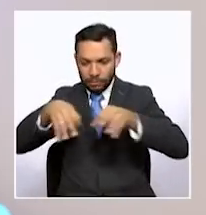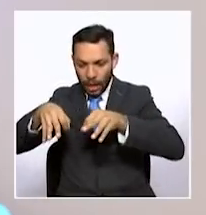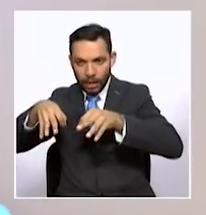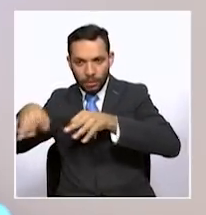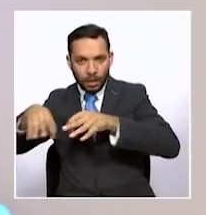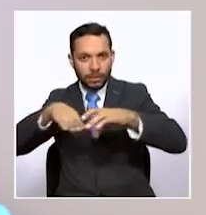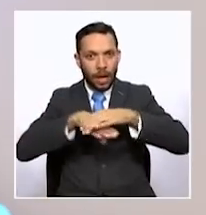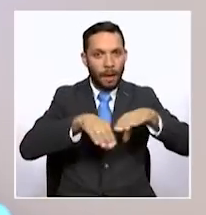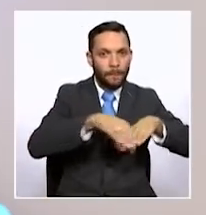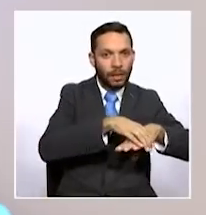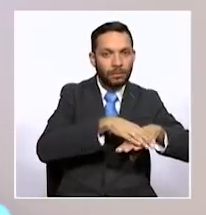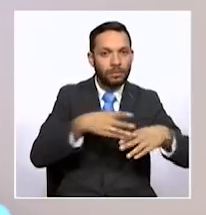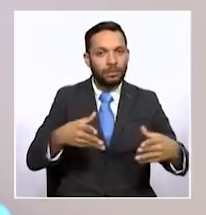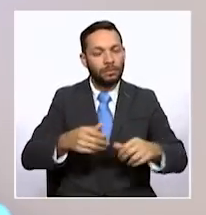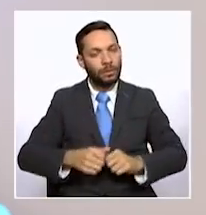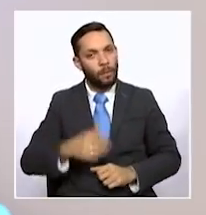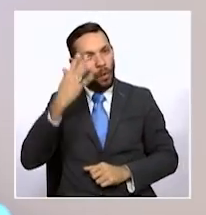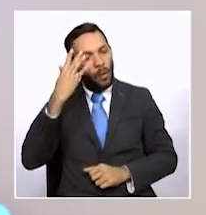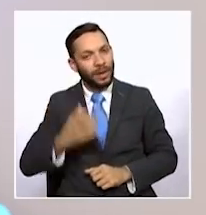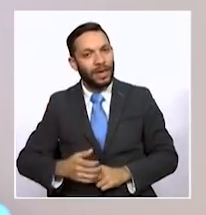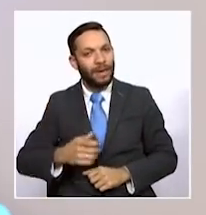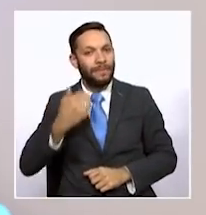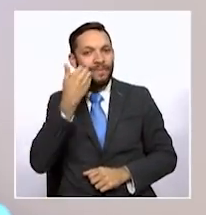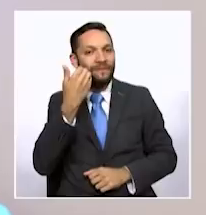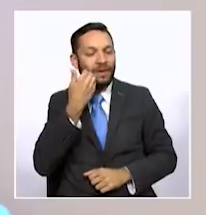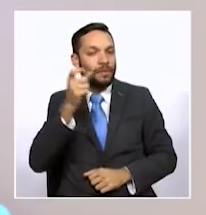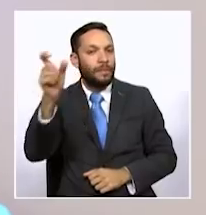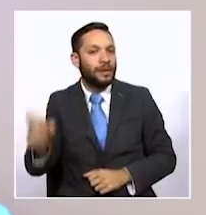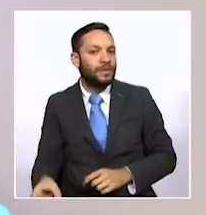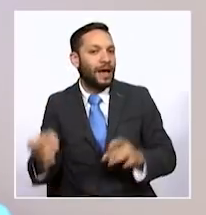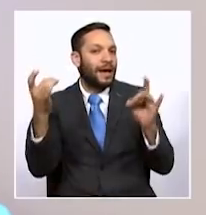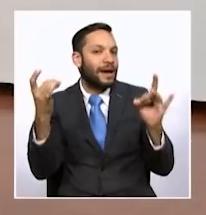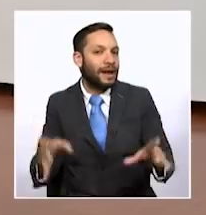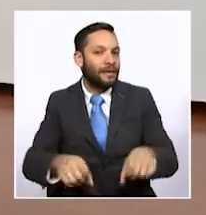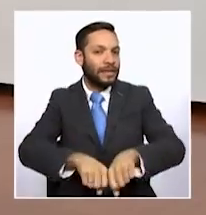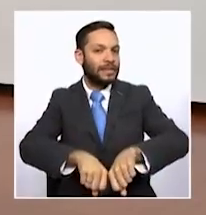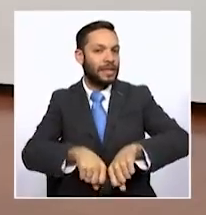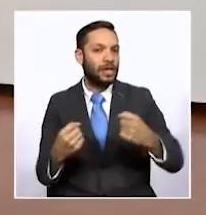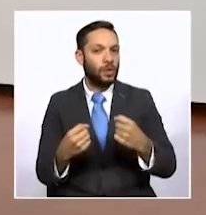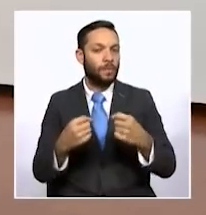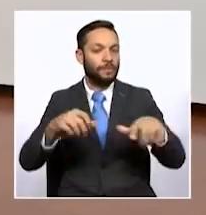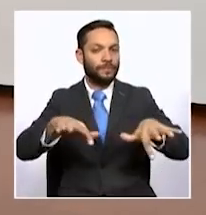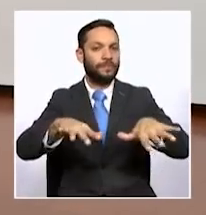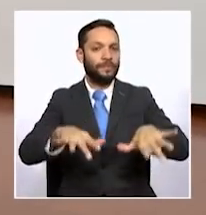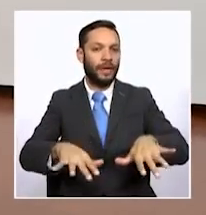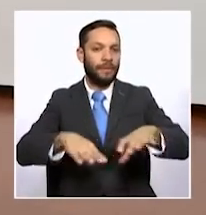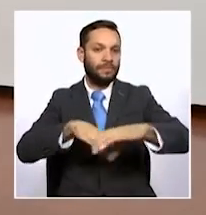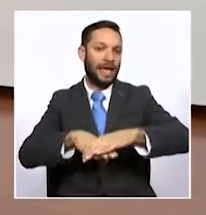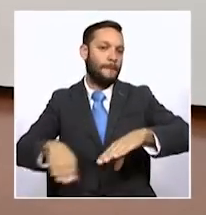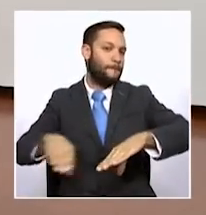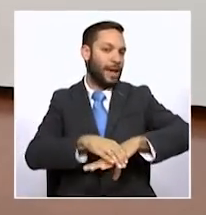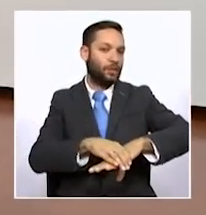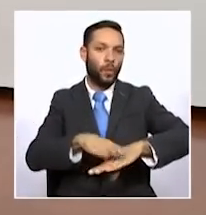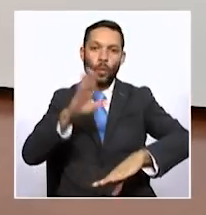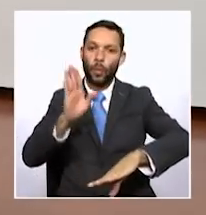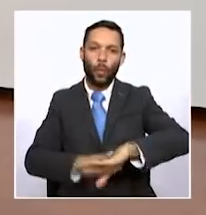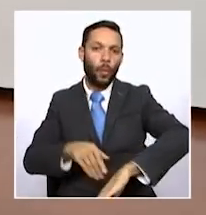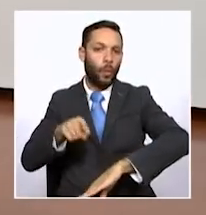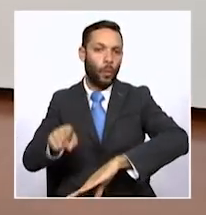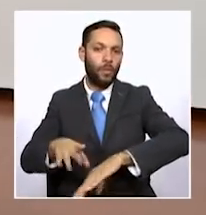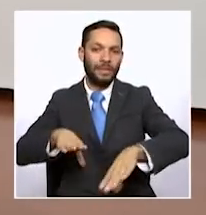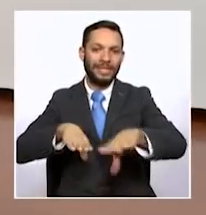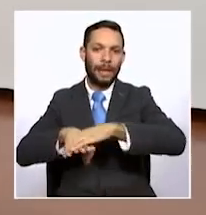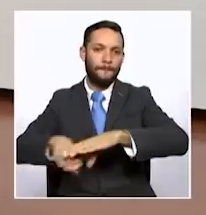terminó en ortopedia por unos zapatos. Le dañó el pie. Y eso le pasa a los deportistas. No, entonces yo me voy